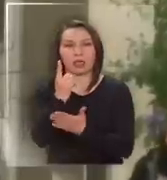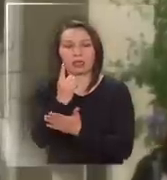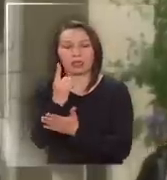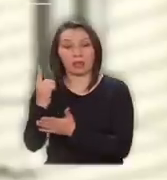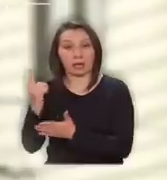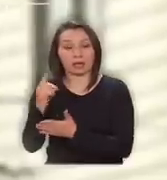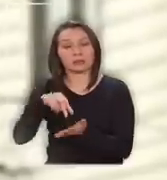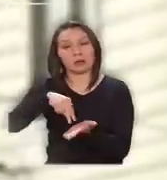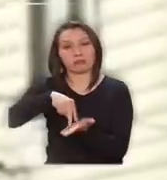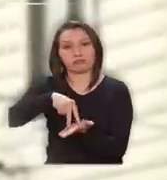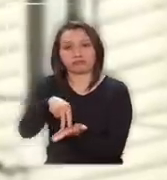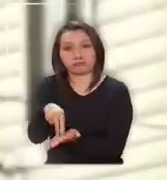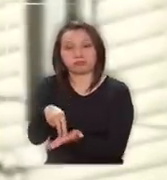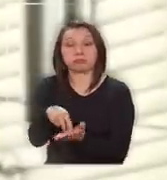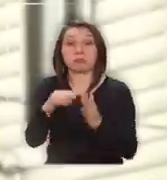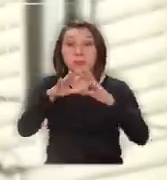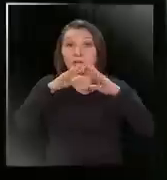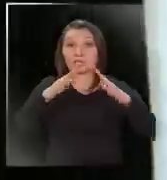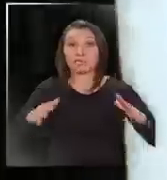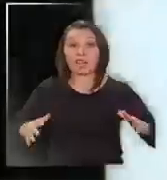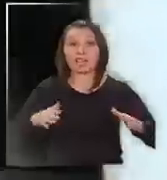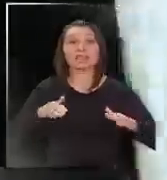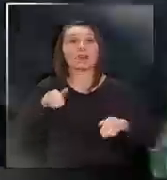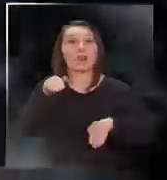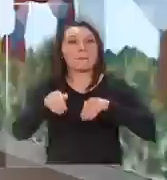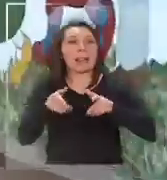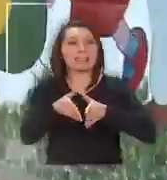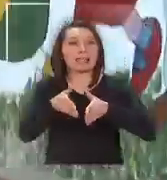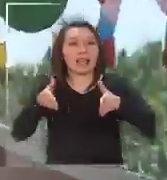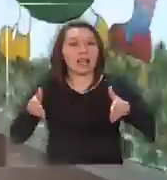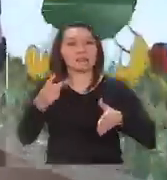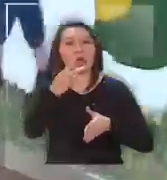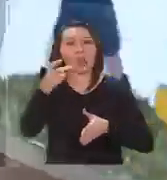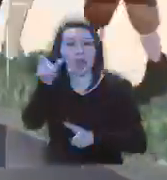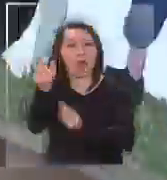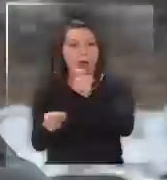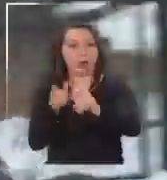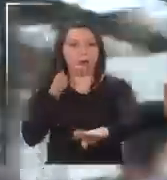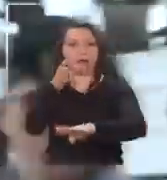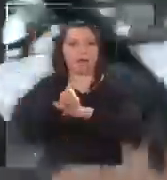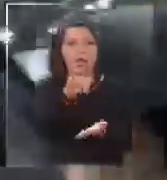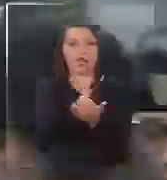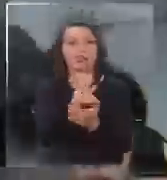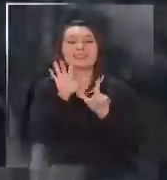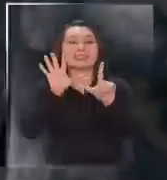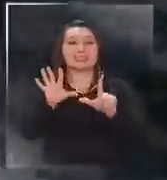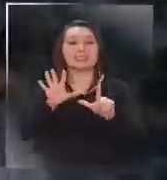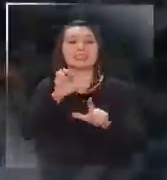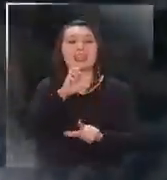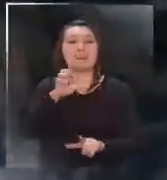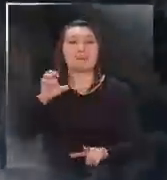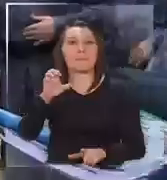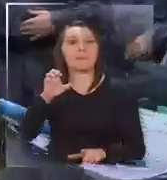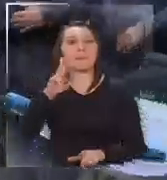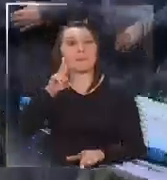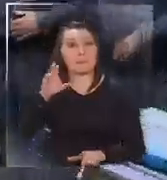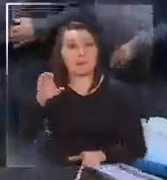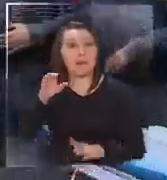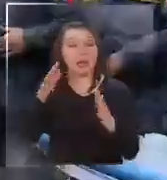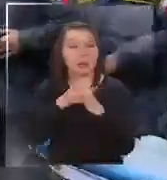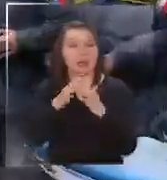En uno de los cerros de Playa Ancha, en Valparaíso, 260 alumnos asisten a uno de los 7 premilitares que hay en el país.